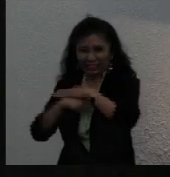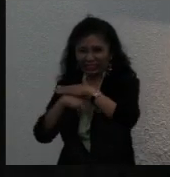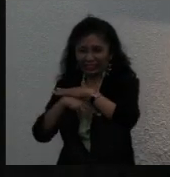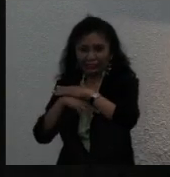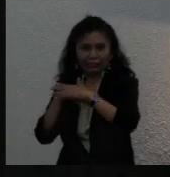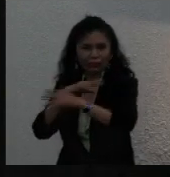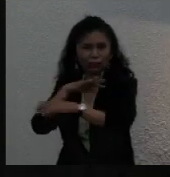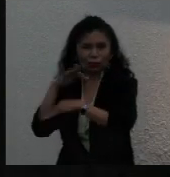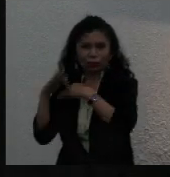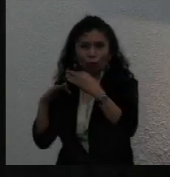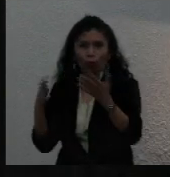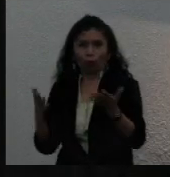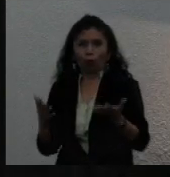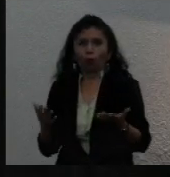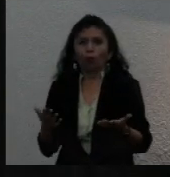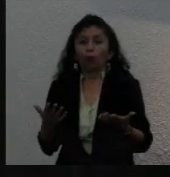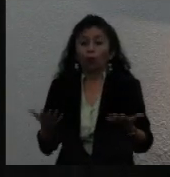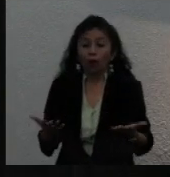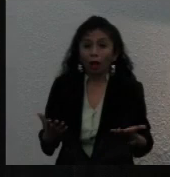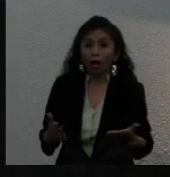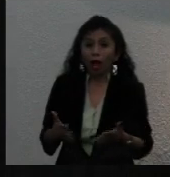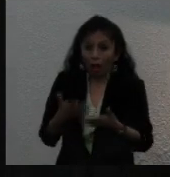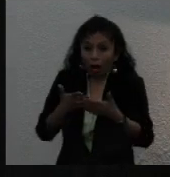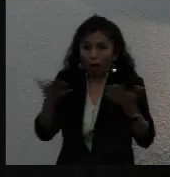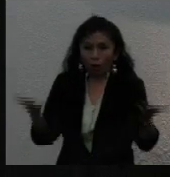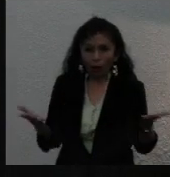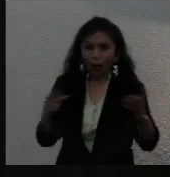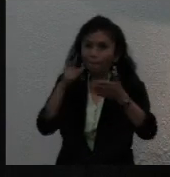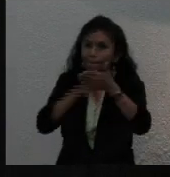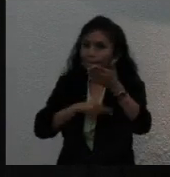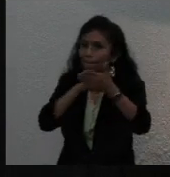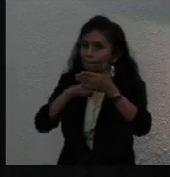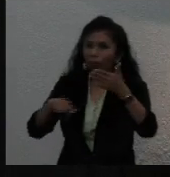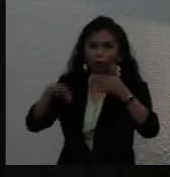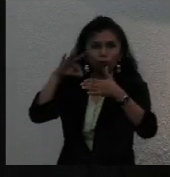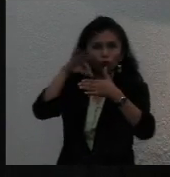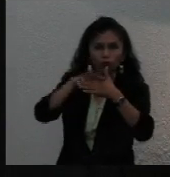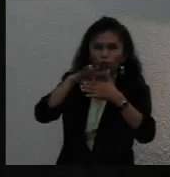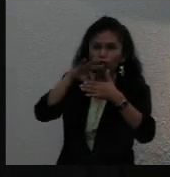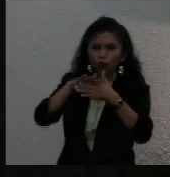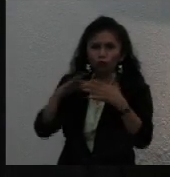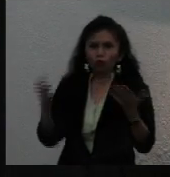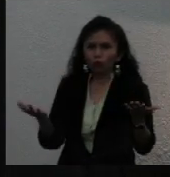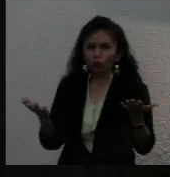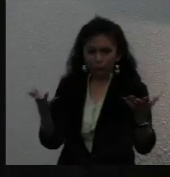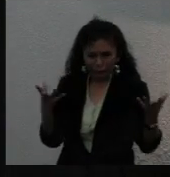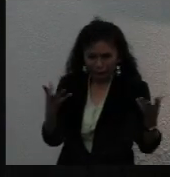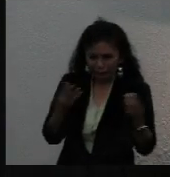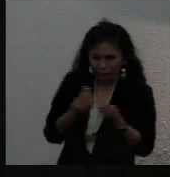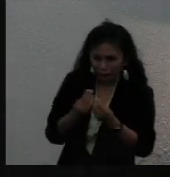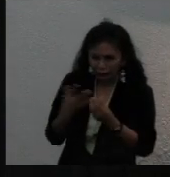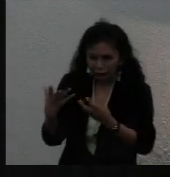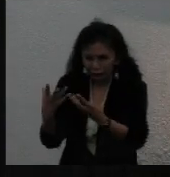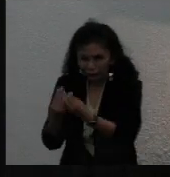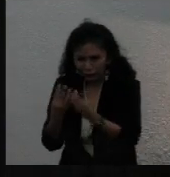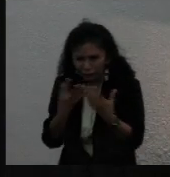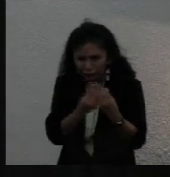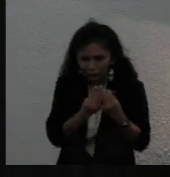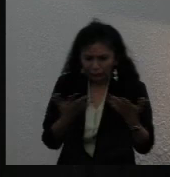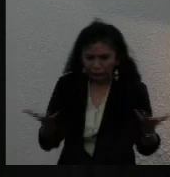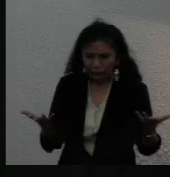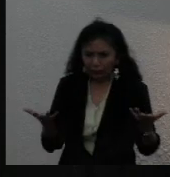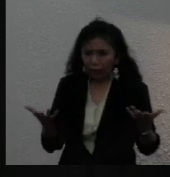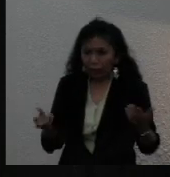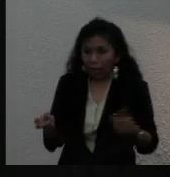absolutamente los recientes resultados electorales con todo y la sobr represent sumada le dan a este gobierno el